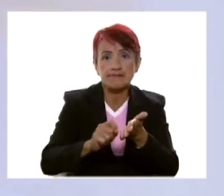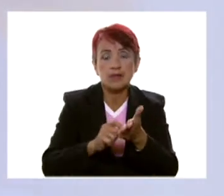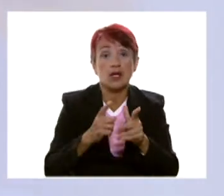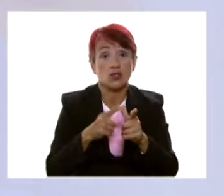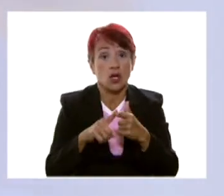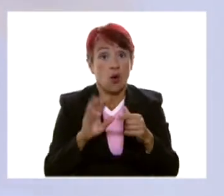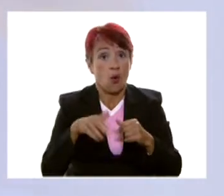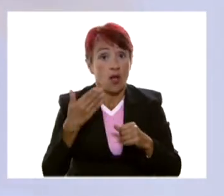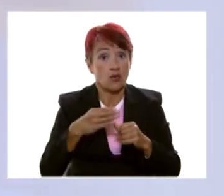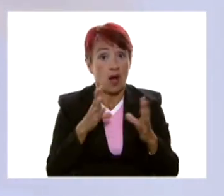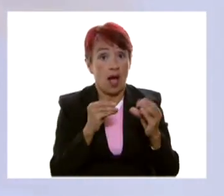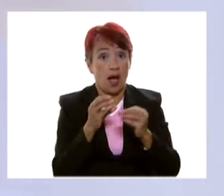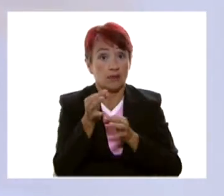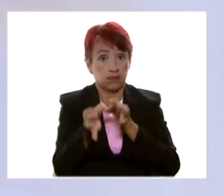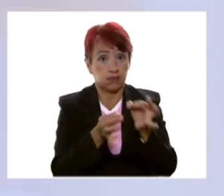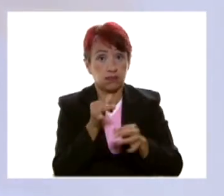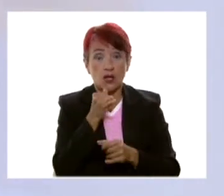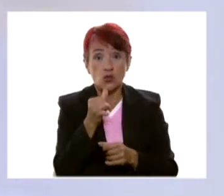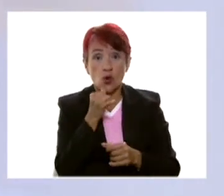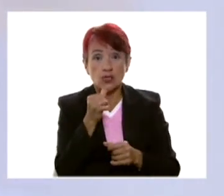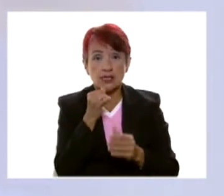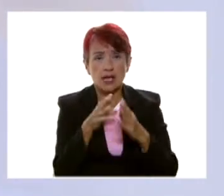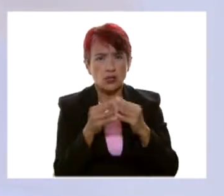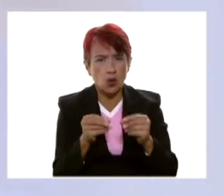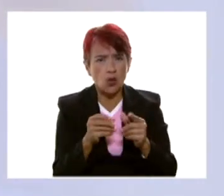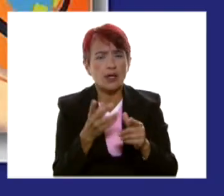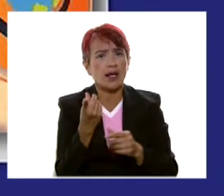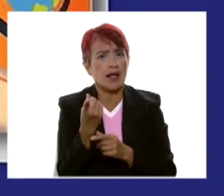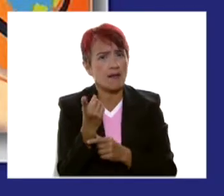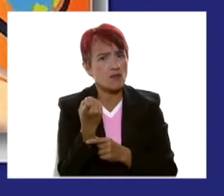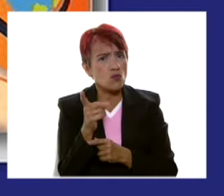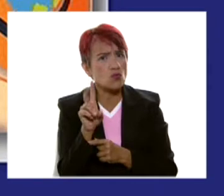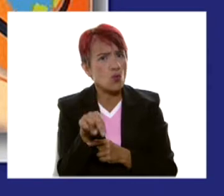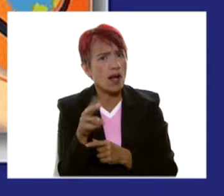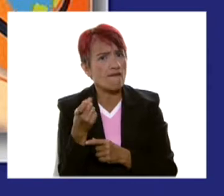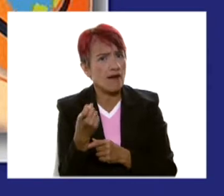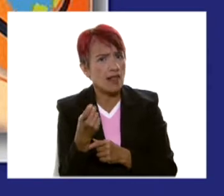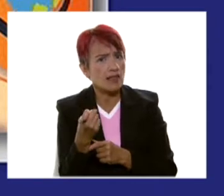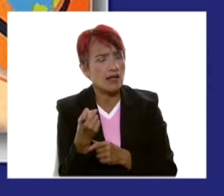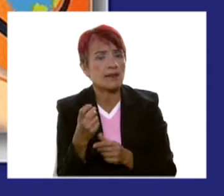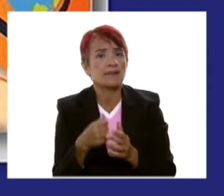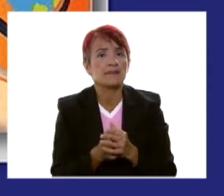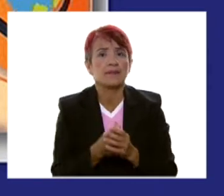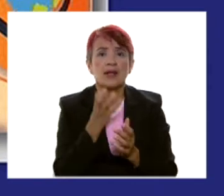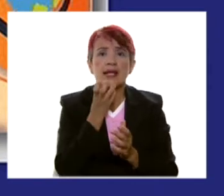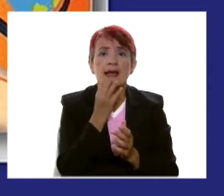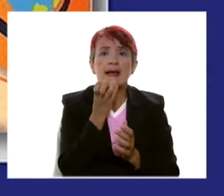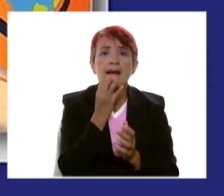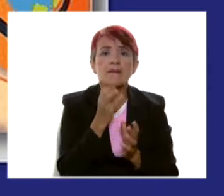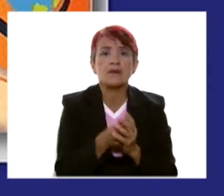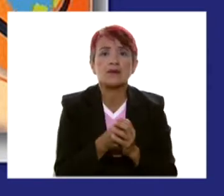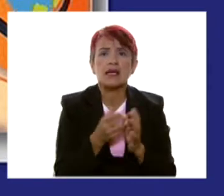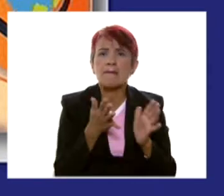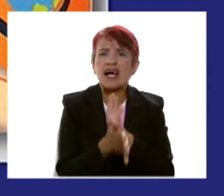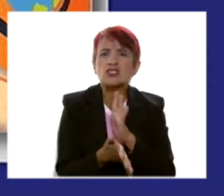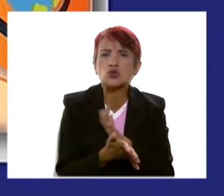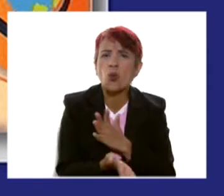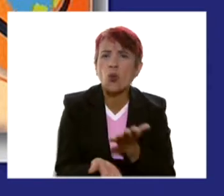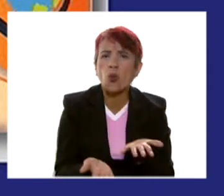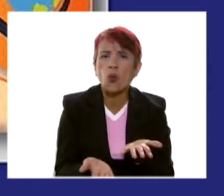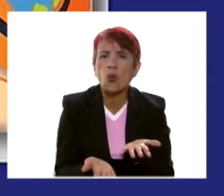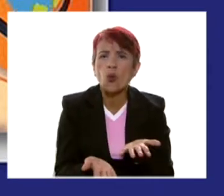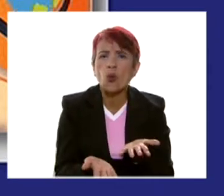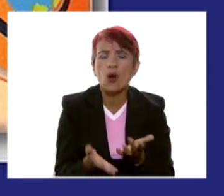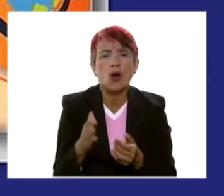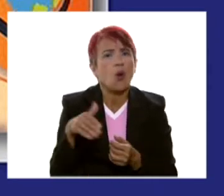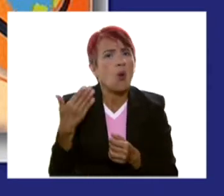Cuando nosotros hablamos mayormente de la noticia, hay unas preguntas que nunca pueden faltar en redacción de la misma. Por ejemplo, ¿qué ha pasado?